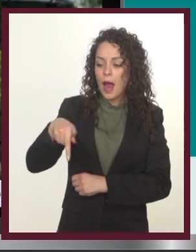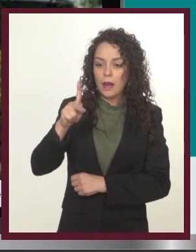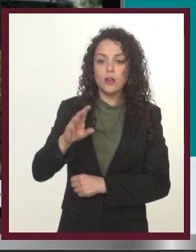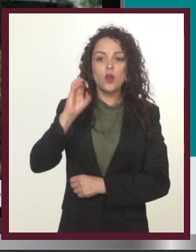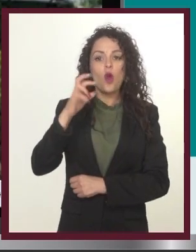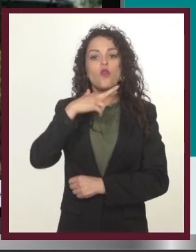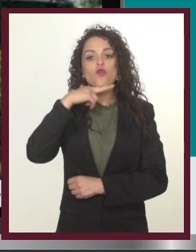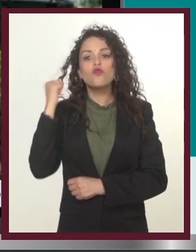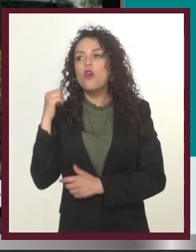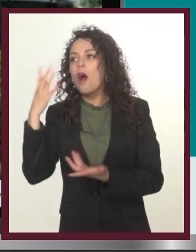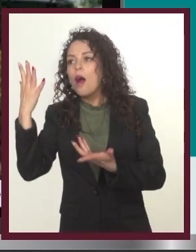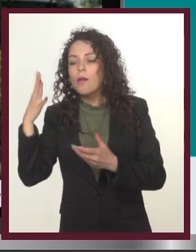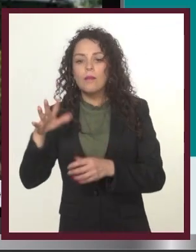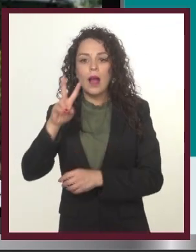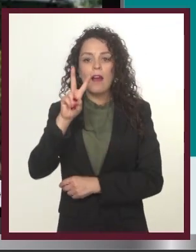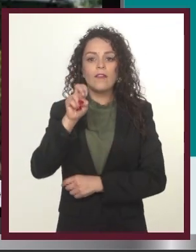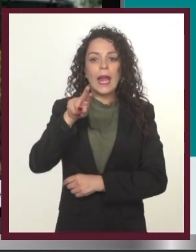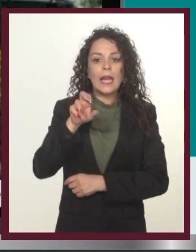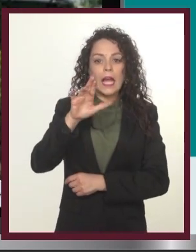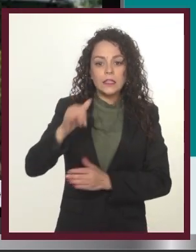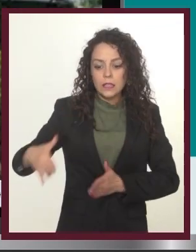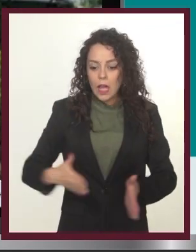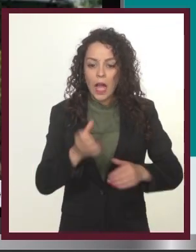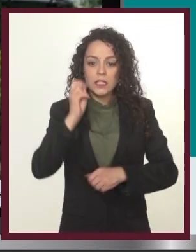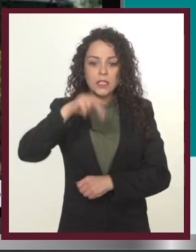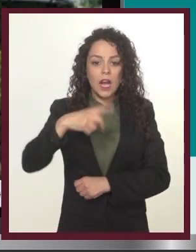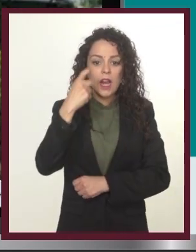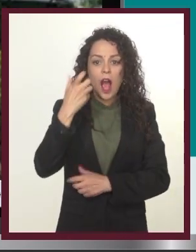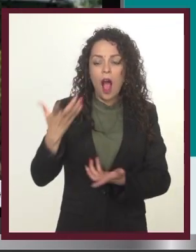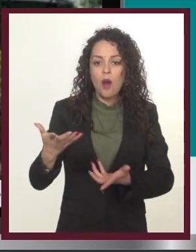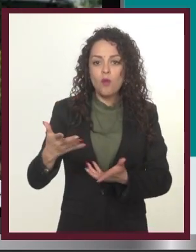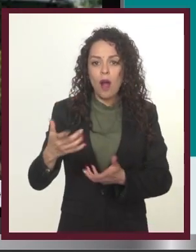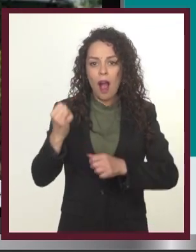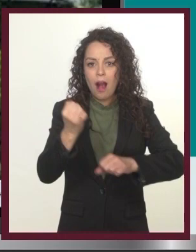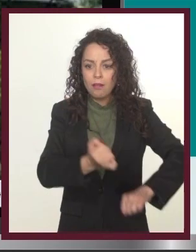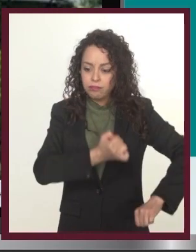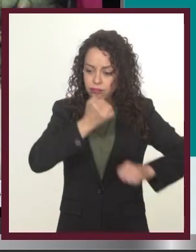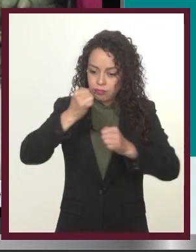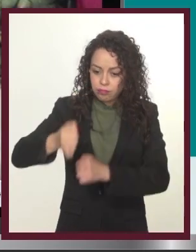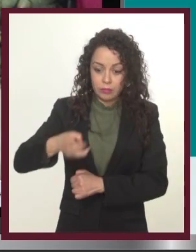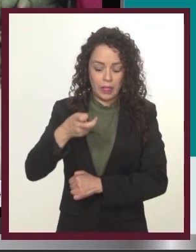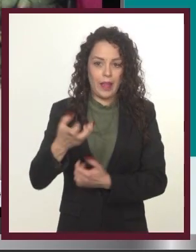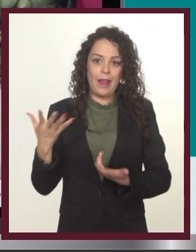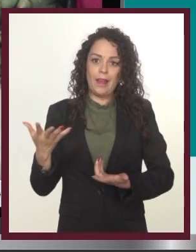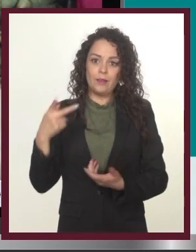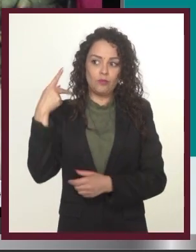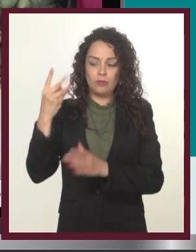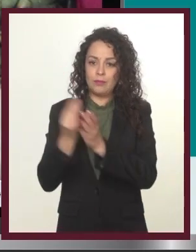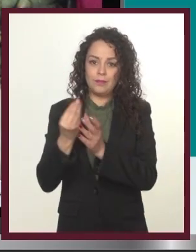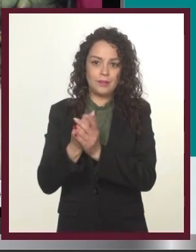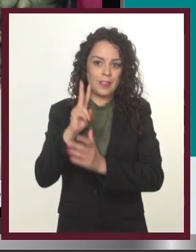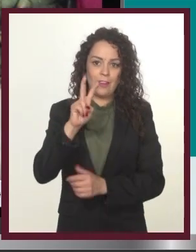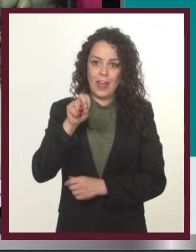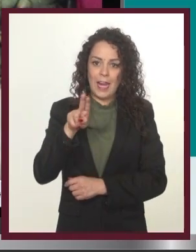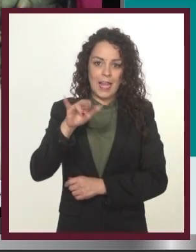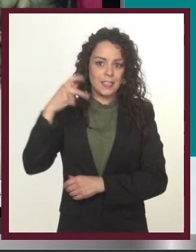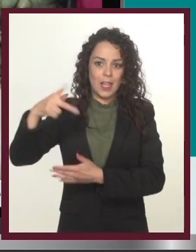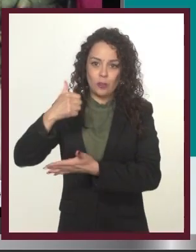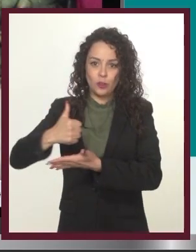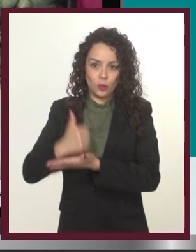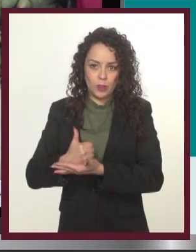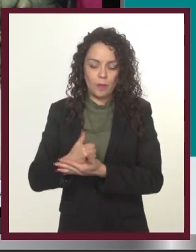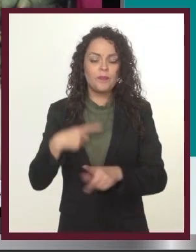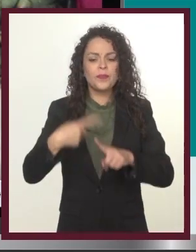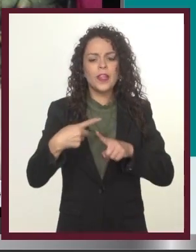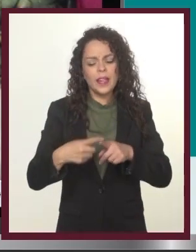romanos en Roma, o Venecia sin sus canales. Bueno, pues el canal es lo que le da toda la estructura, ¿no? ¿Quién debe regular lo